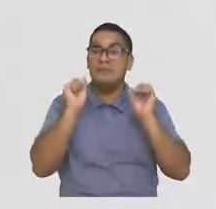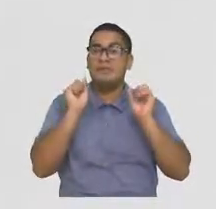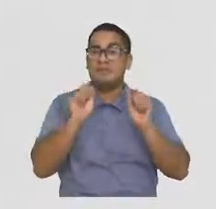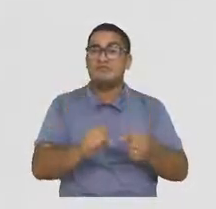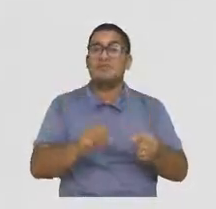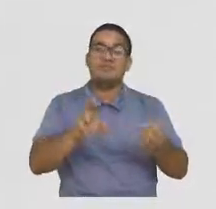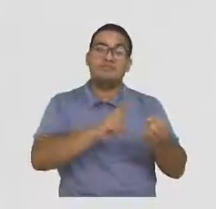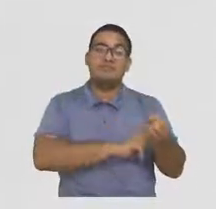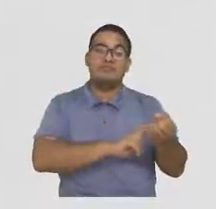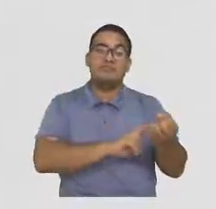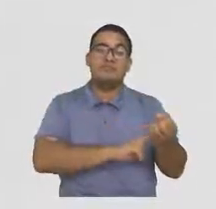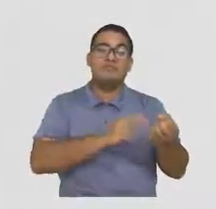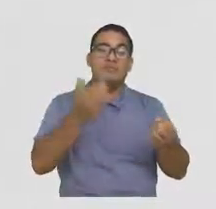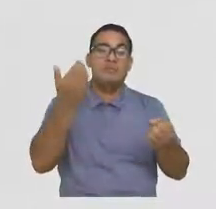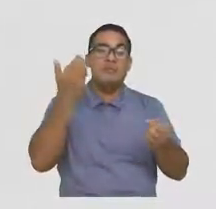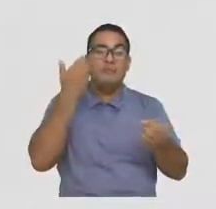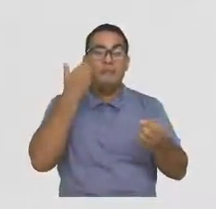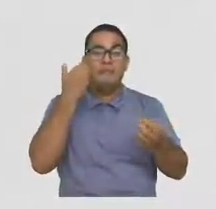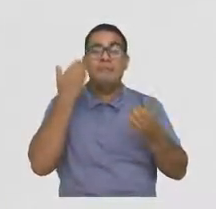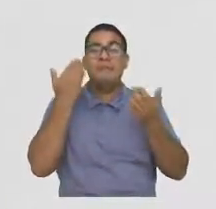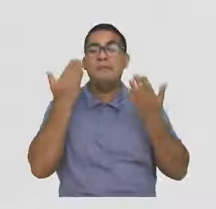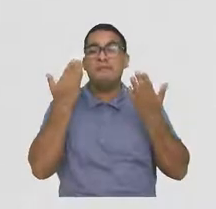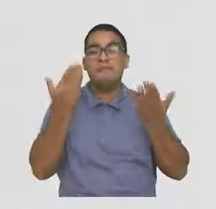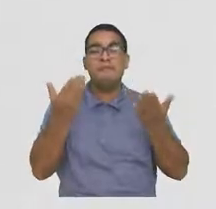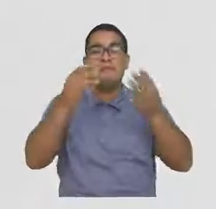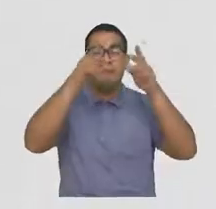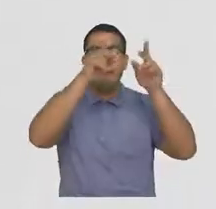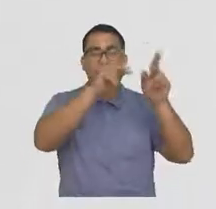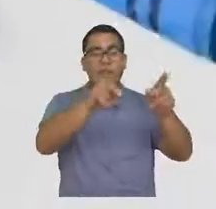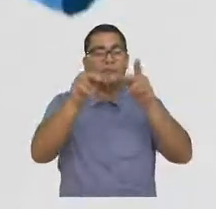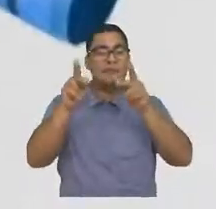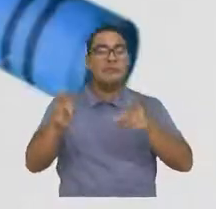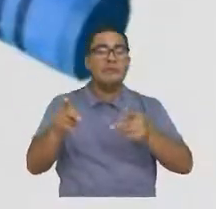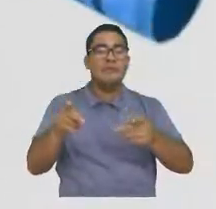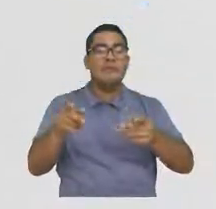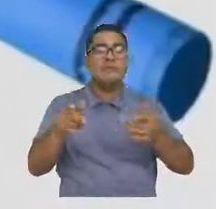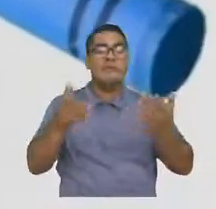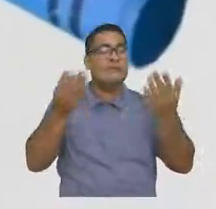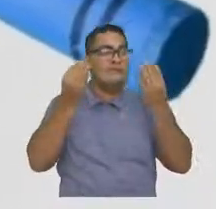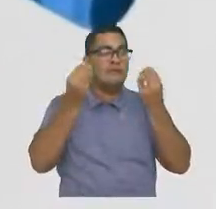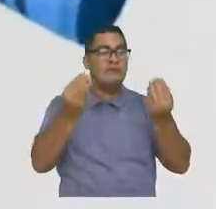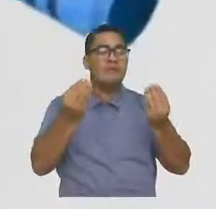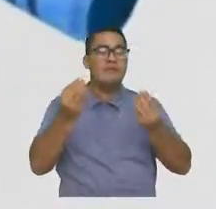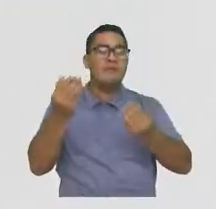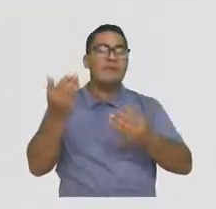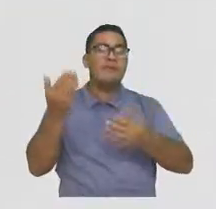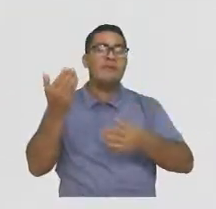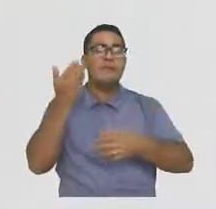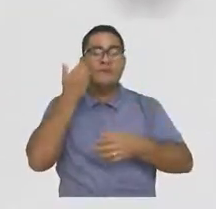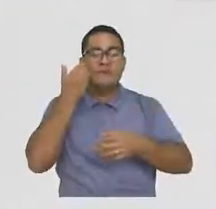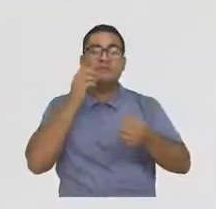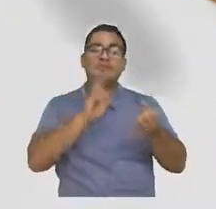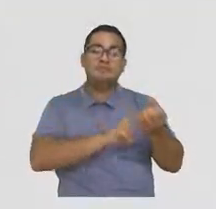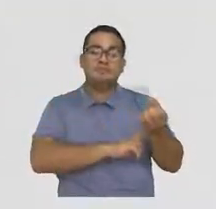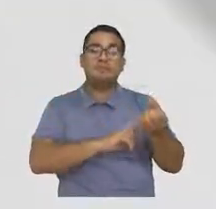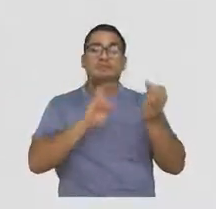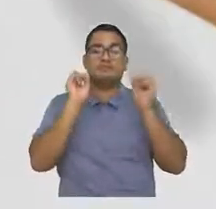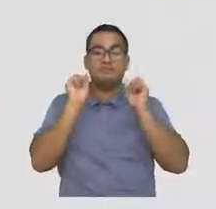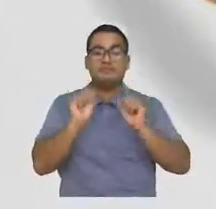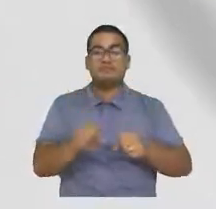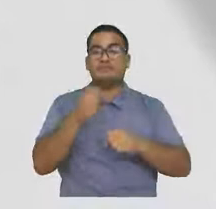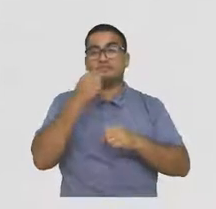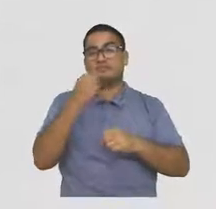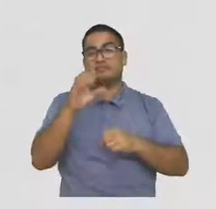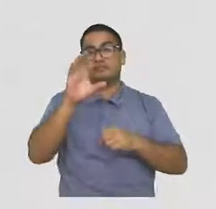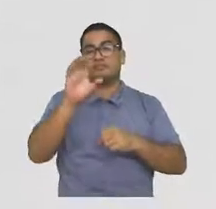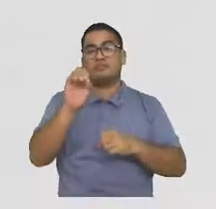diabetes. ¿Ya? Entonces una persona que vive muy estresada puede desarrollar diabetes porque el cortisol